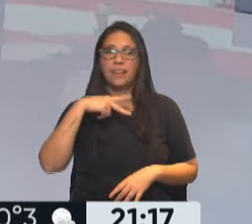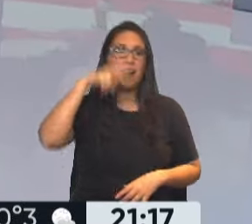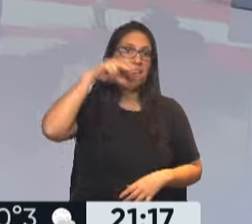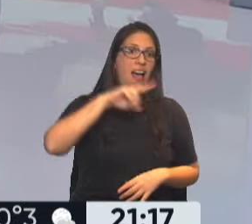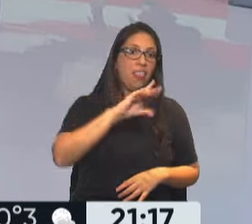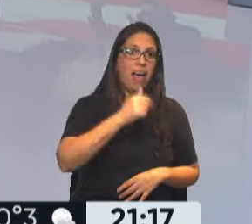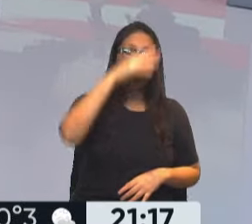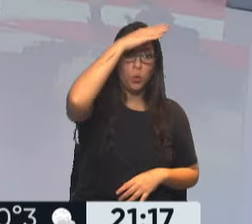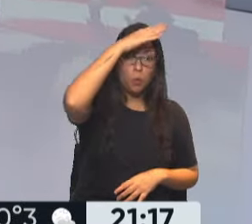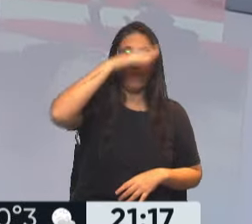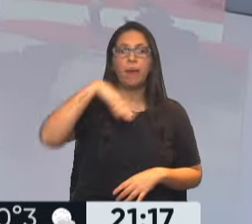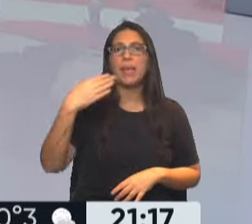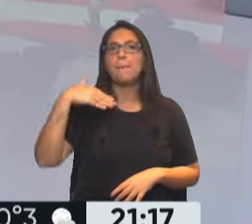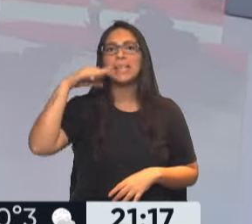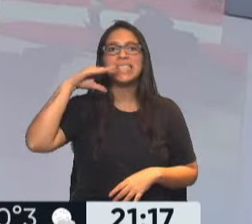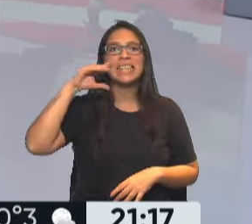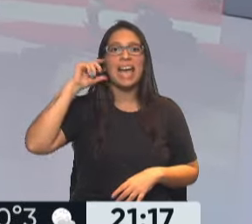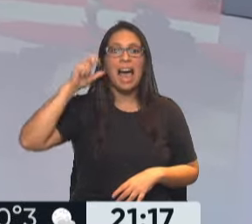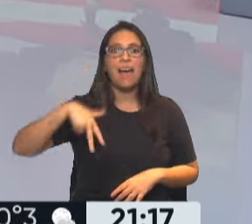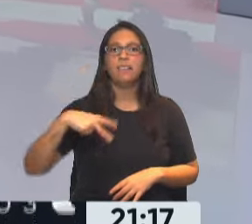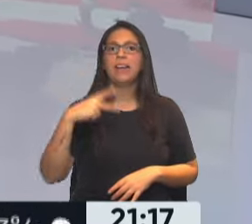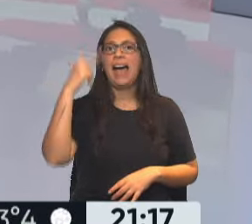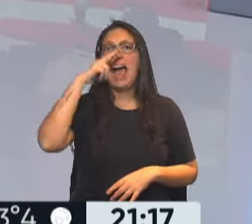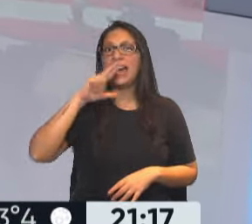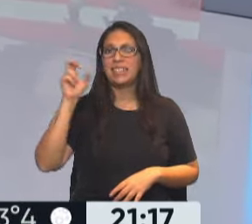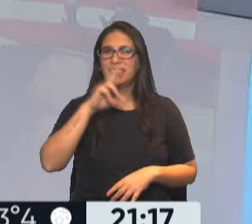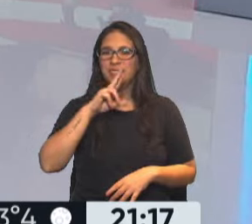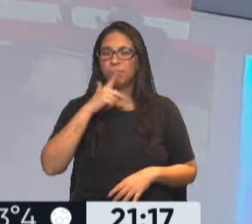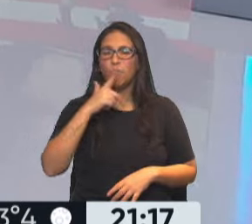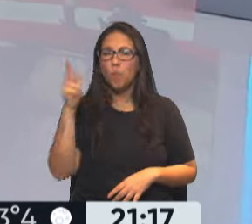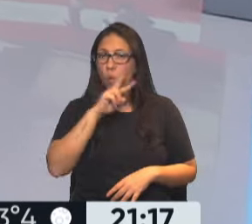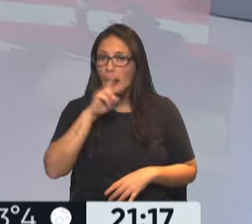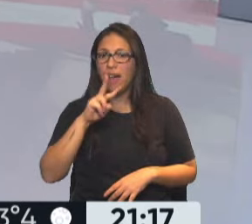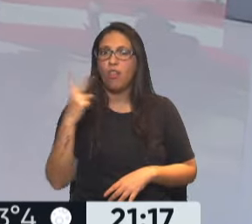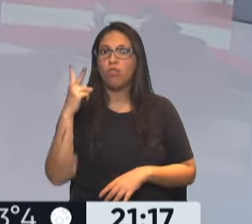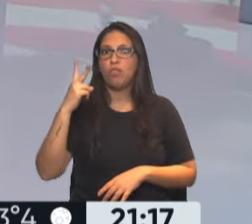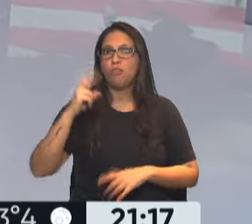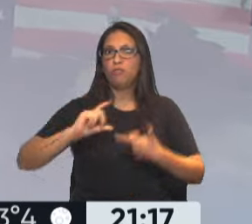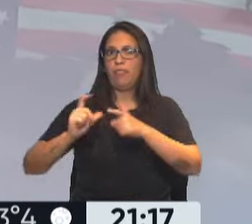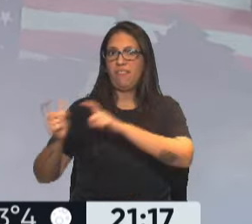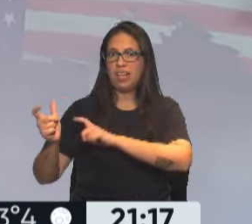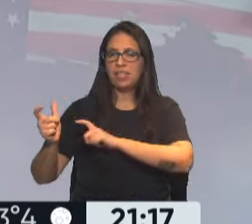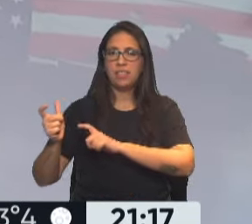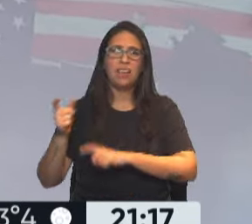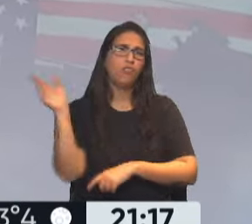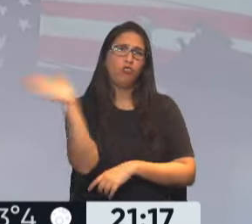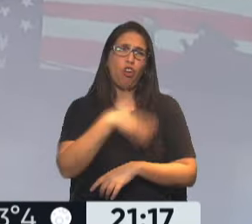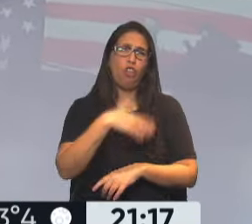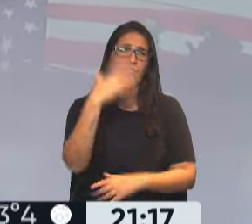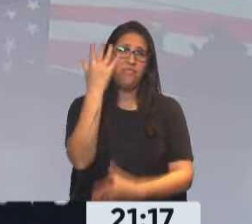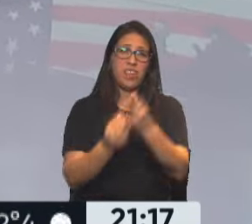1.4 y Michigan, Harris 2 puntos arriba. A ver, todos los números están en lo que se considera un margen de error, que son